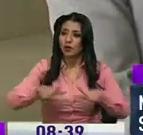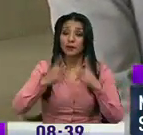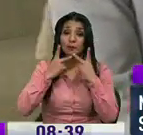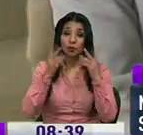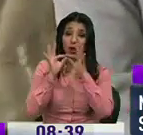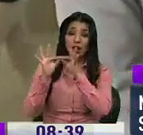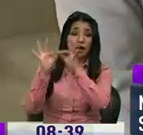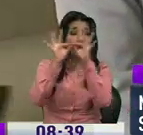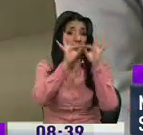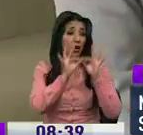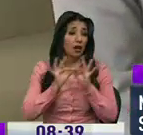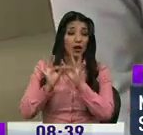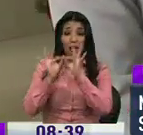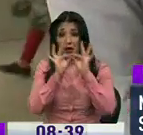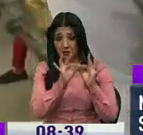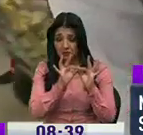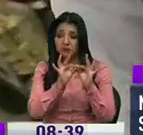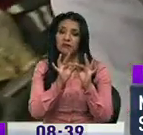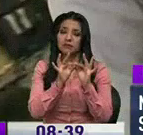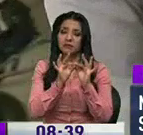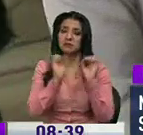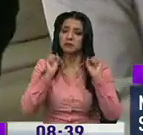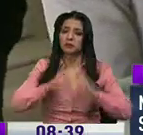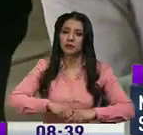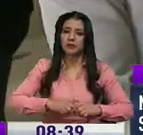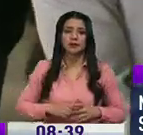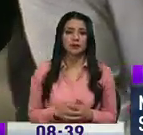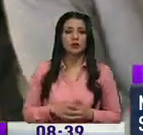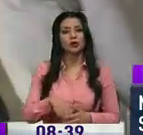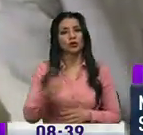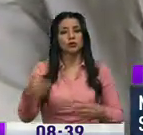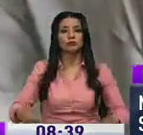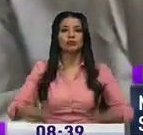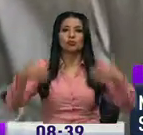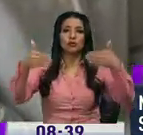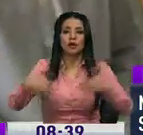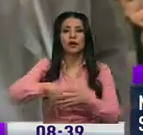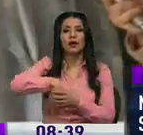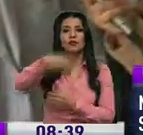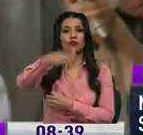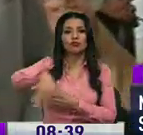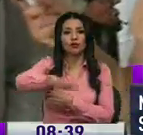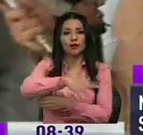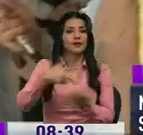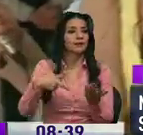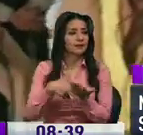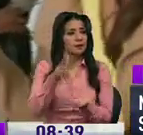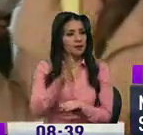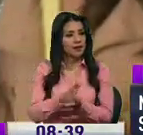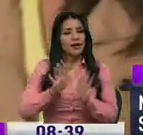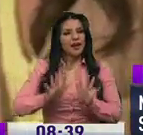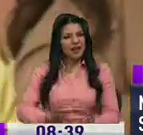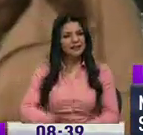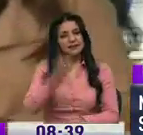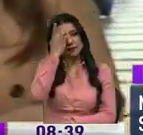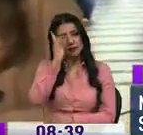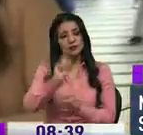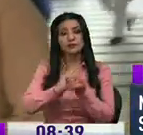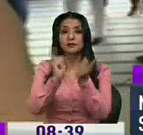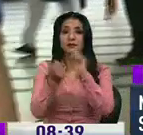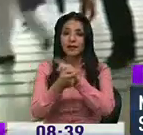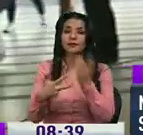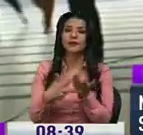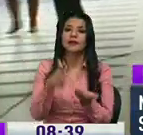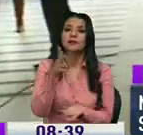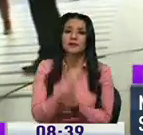y mejoramiento de la movilidad, hagamos otros murales en los exteriores del terminal. Es parte de lo que queremos modernizar los